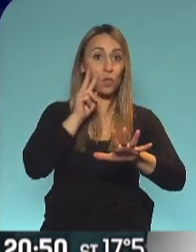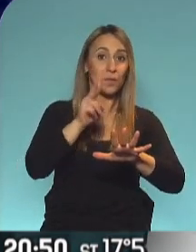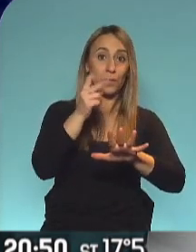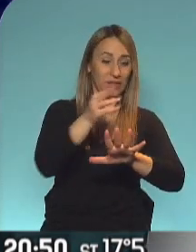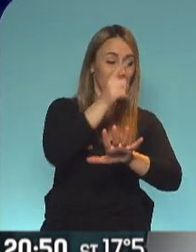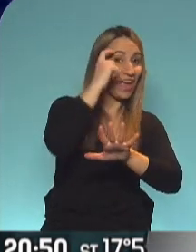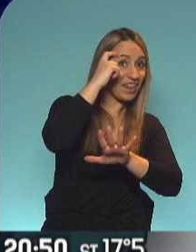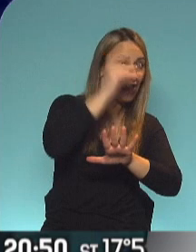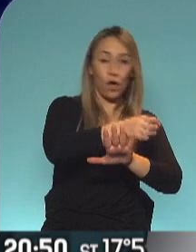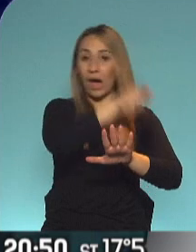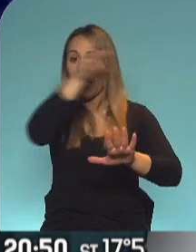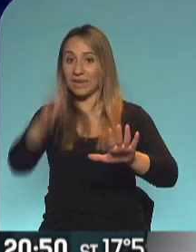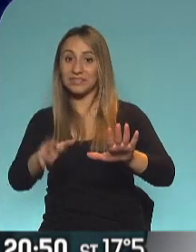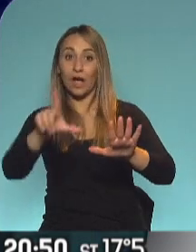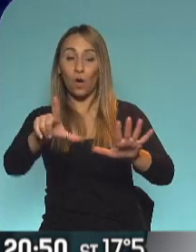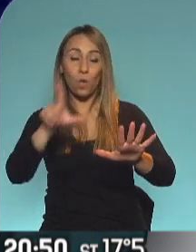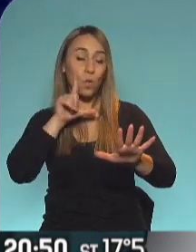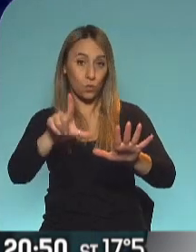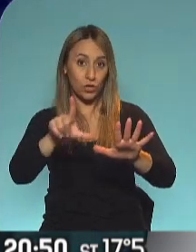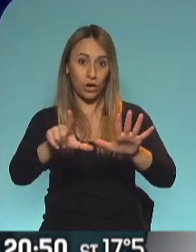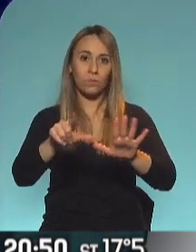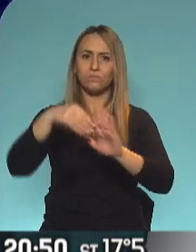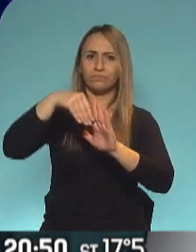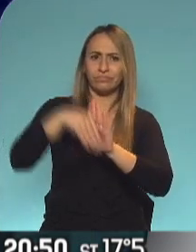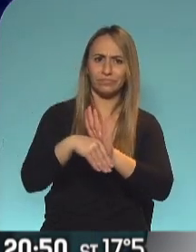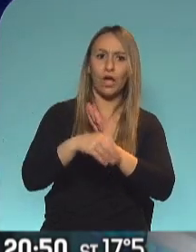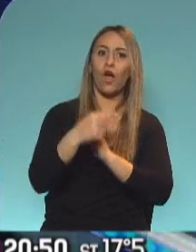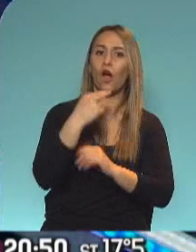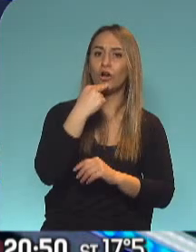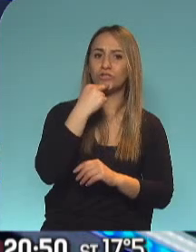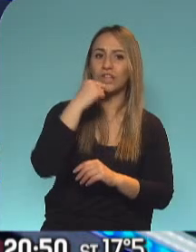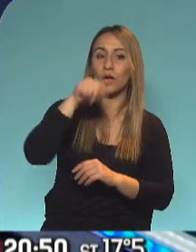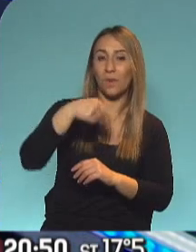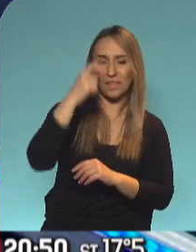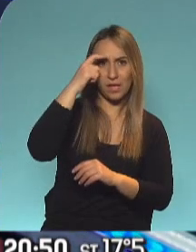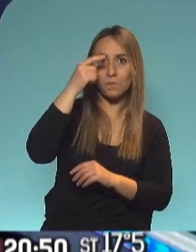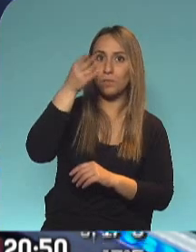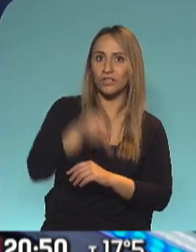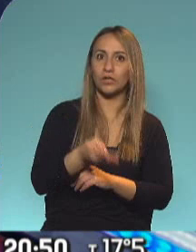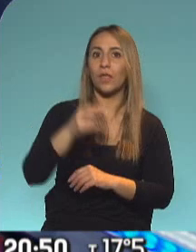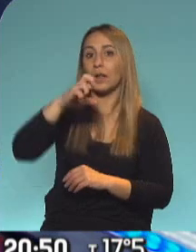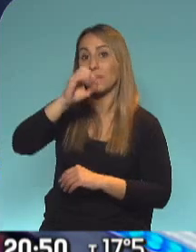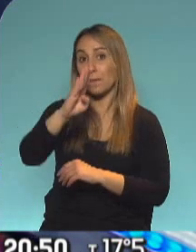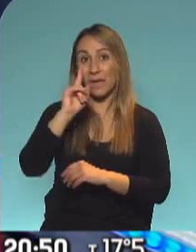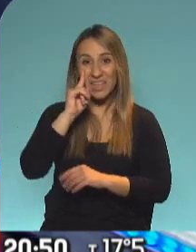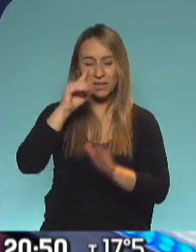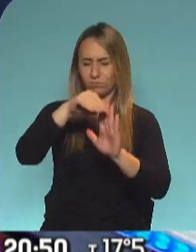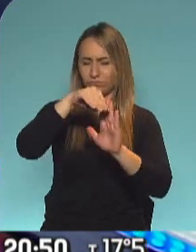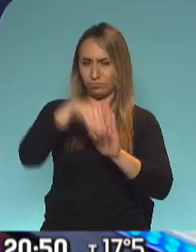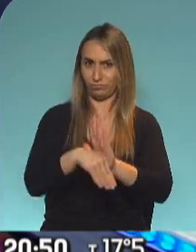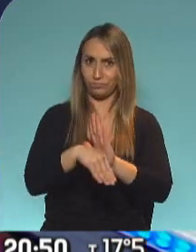hasta julio, hubo una caída del 12,6% del PBI. Bueno, estamos hablando de julio, uno de los peores meses